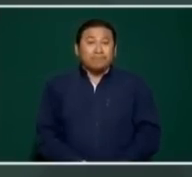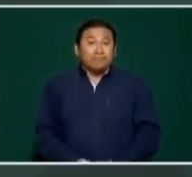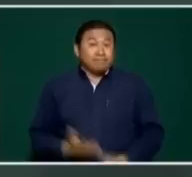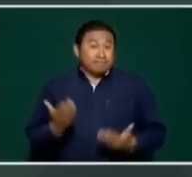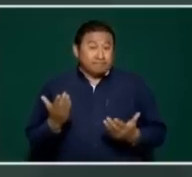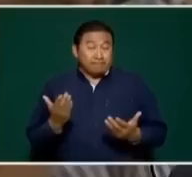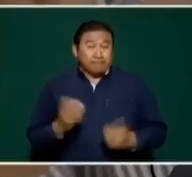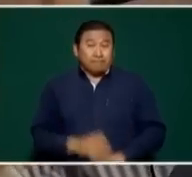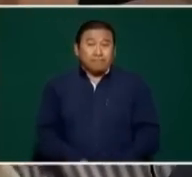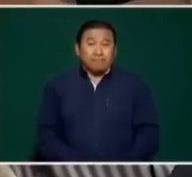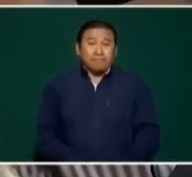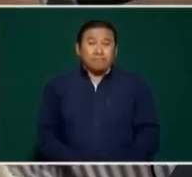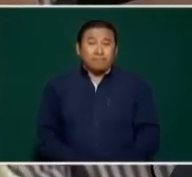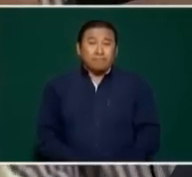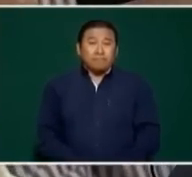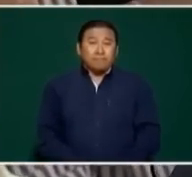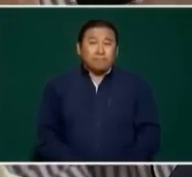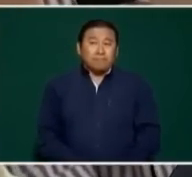Espérame.